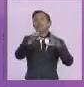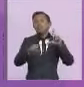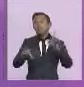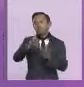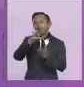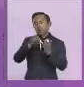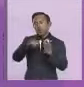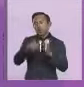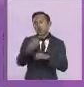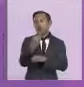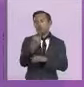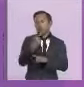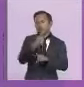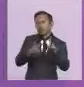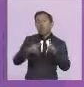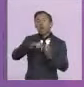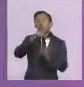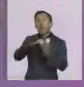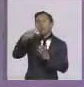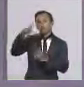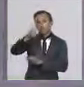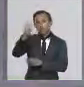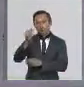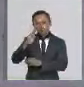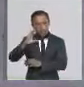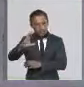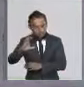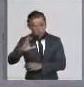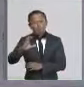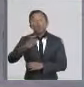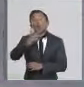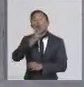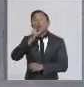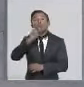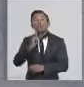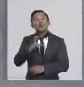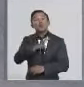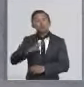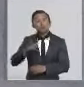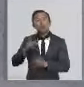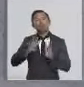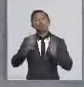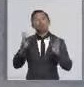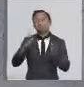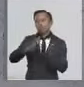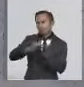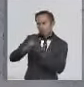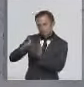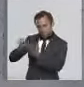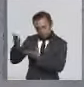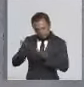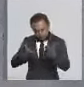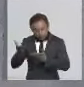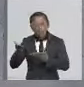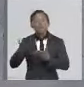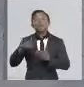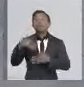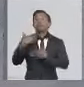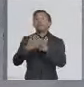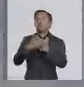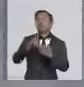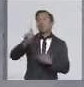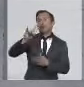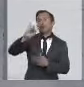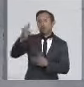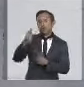Baja California. Desde luego, gracias a la y los candidatos por su disposición en este debate y esperamos verlo en Tijuana.